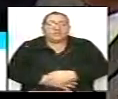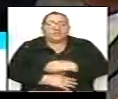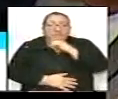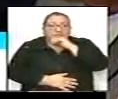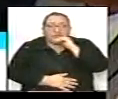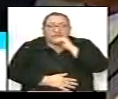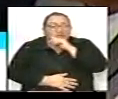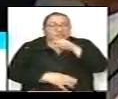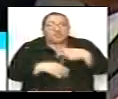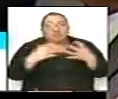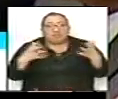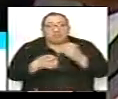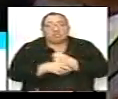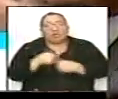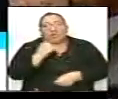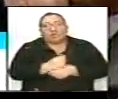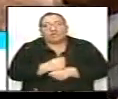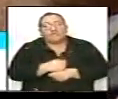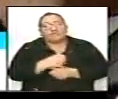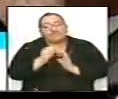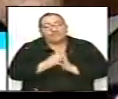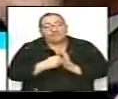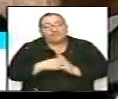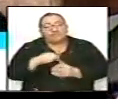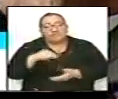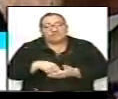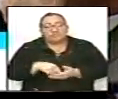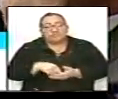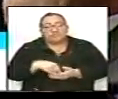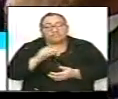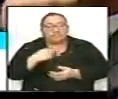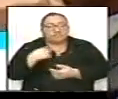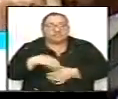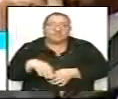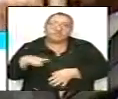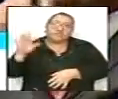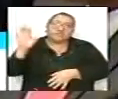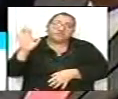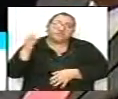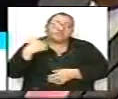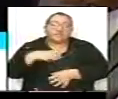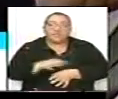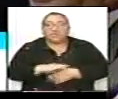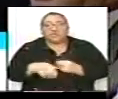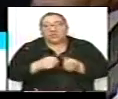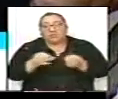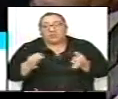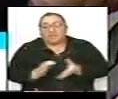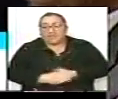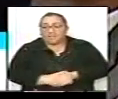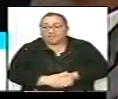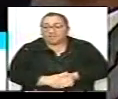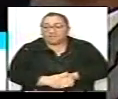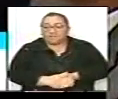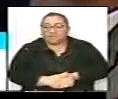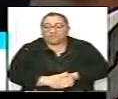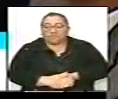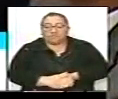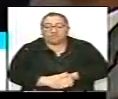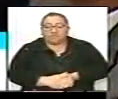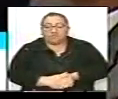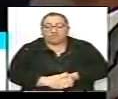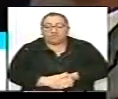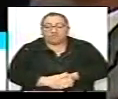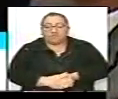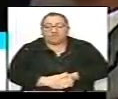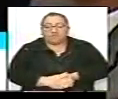toma una decisión y por obligación estatutaria tu posición perdió y entonces tienes que adaptar a la posición de la mayoría. Bueno, todo eso ahora se